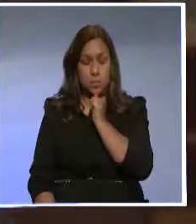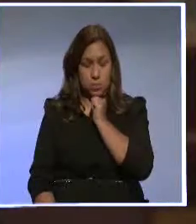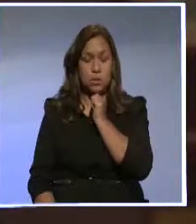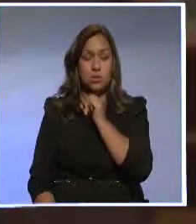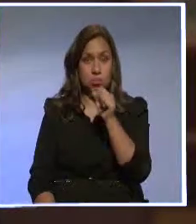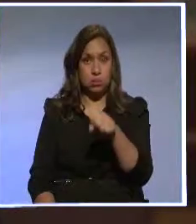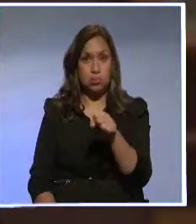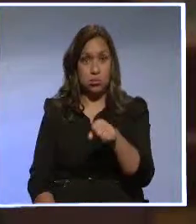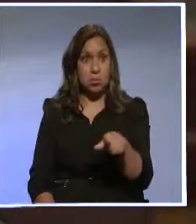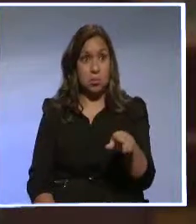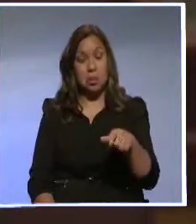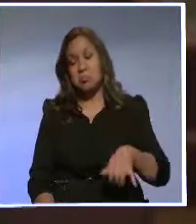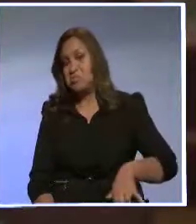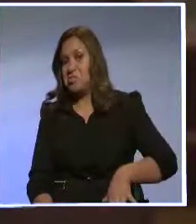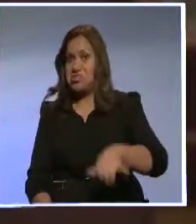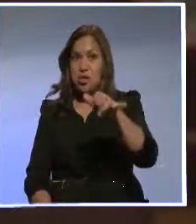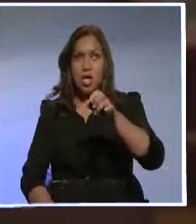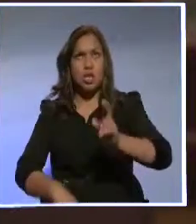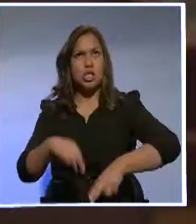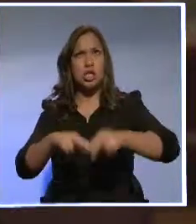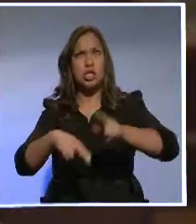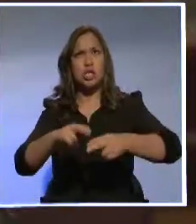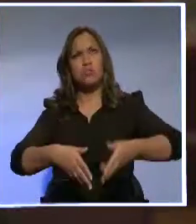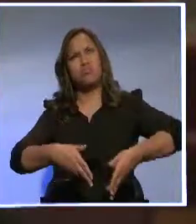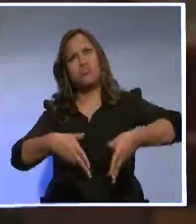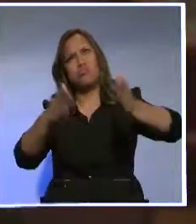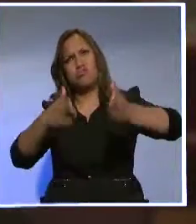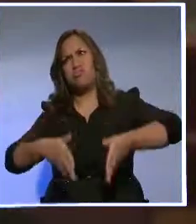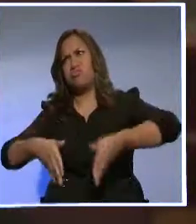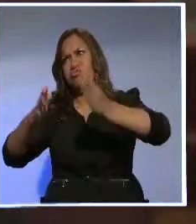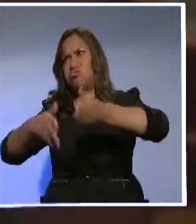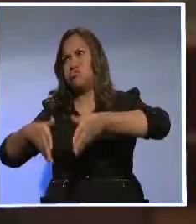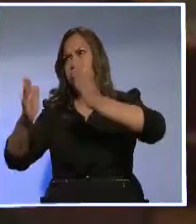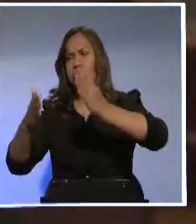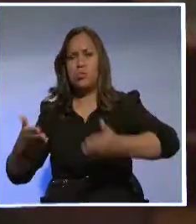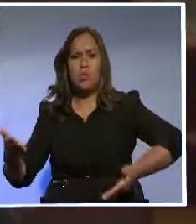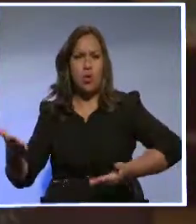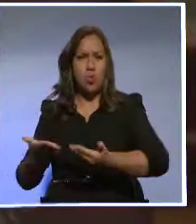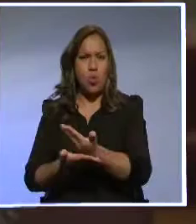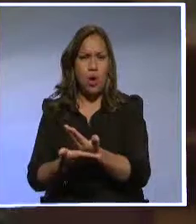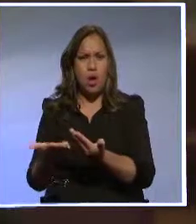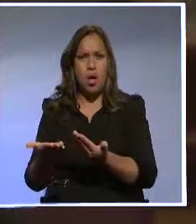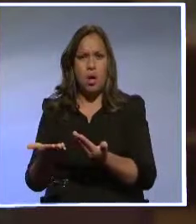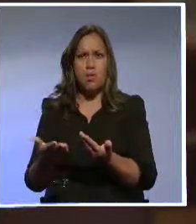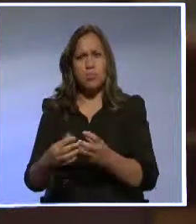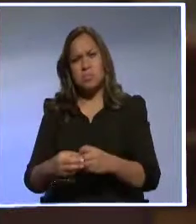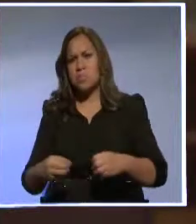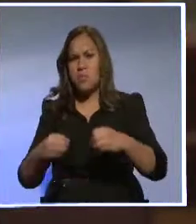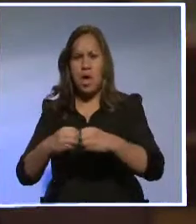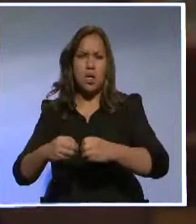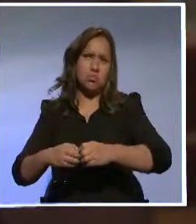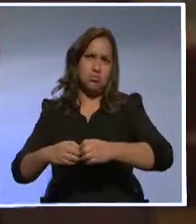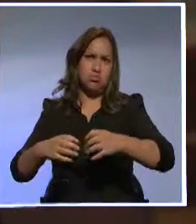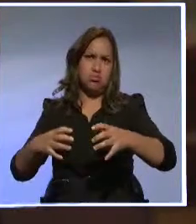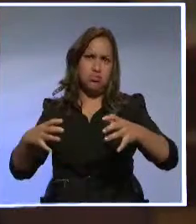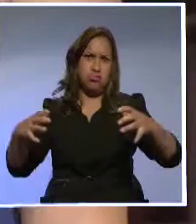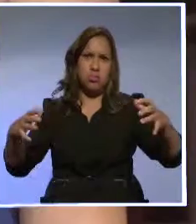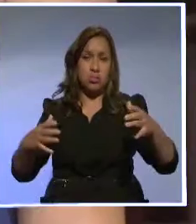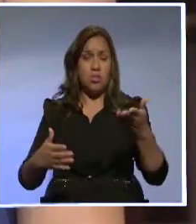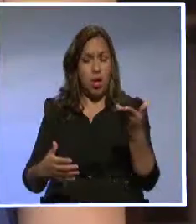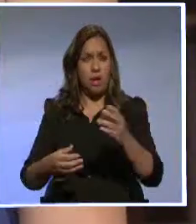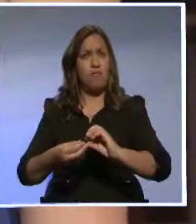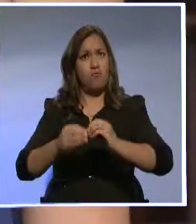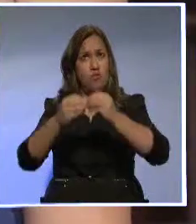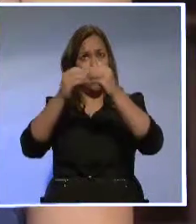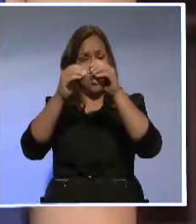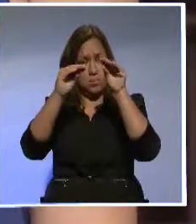edificios para nuevas escuelas para nuevas a nuevos espacios para la formación pero asimismo así como